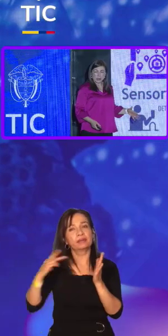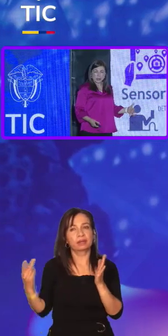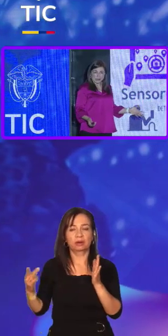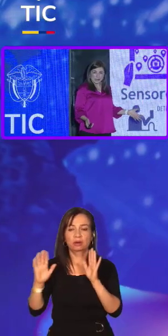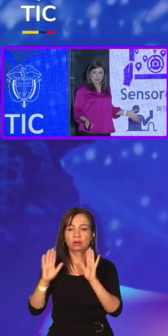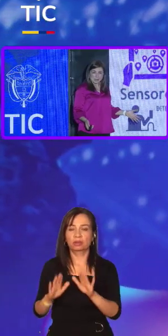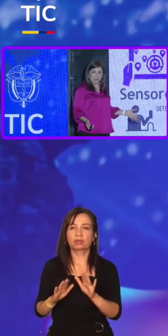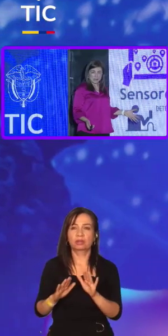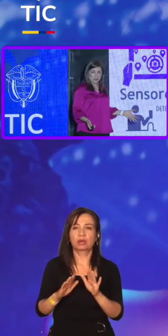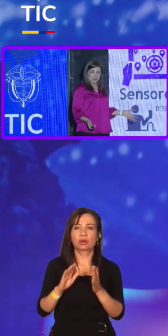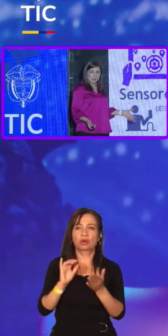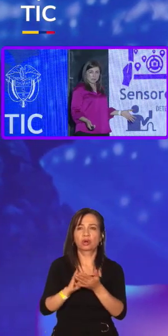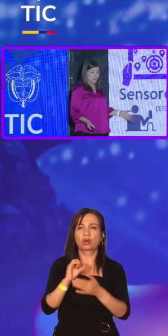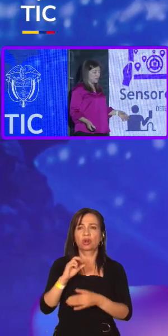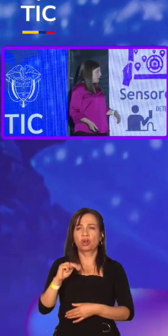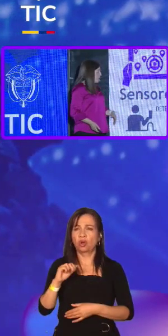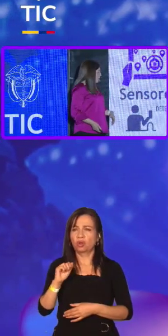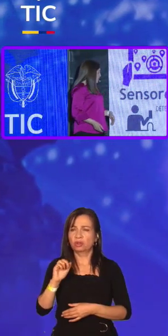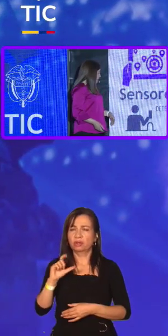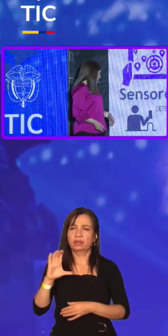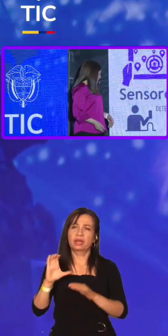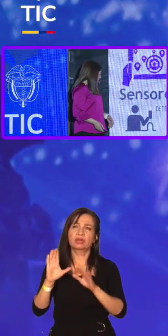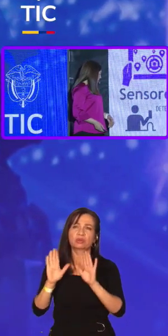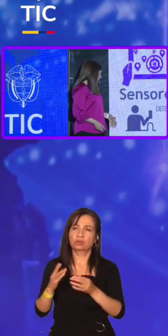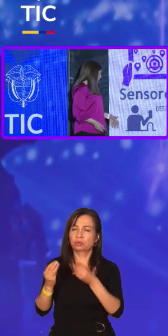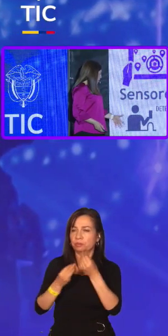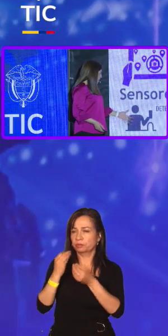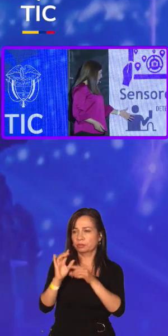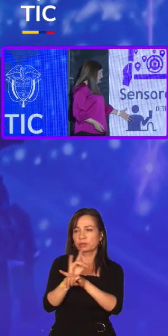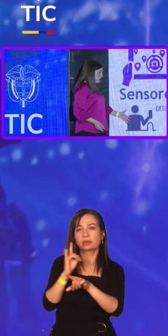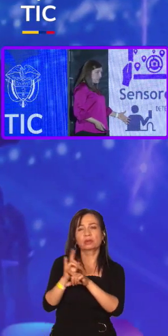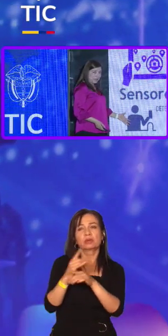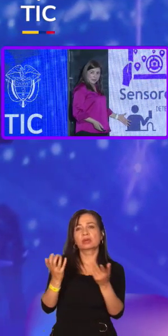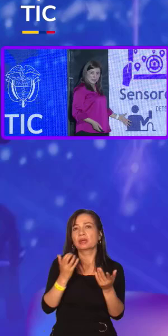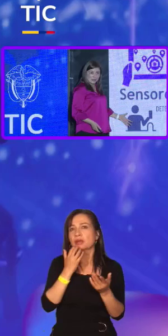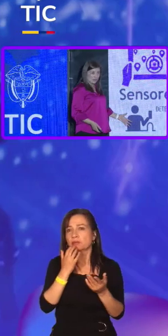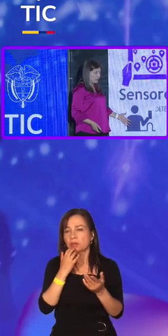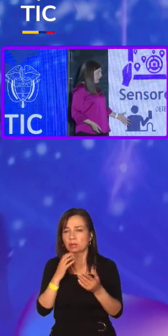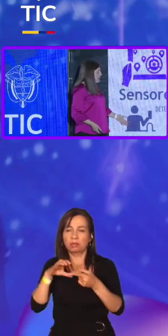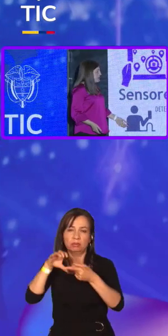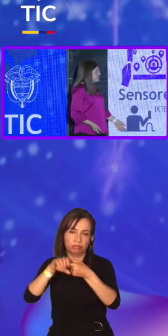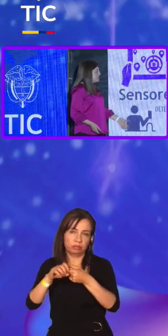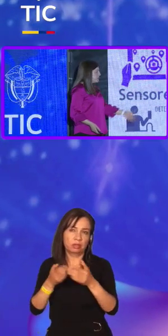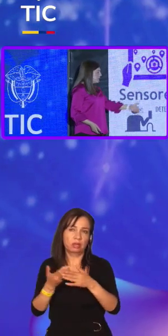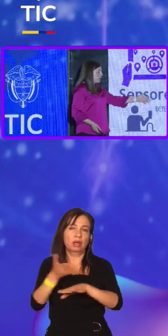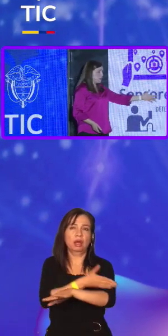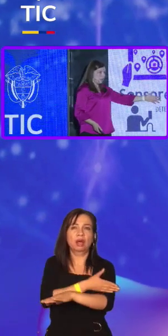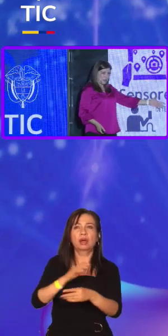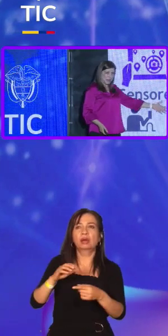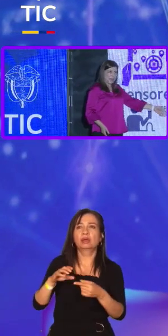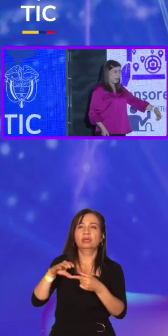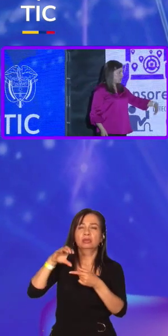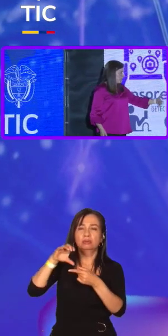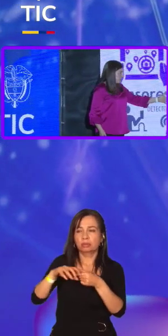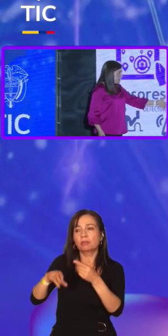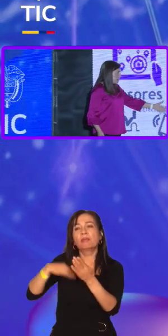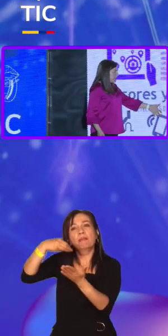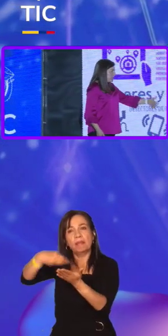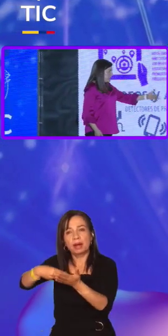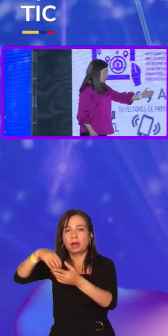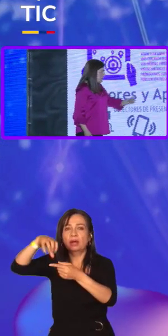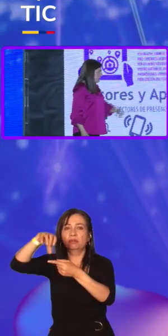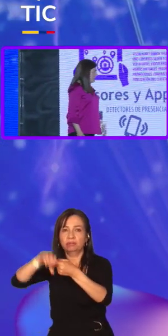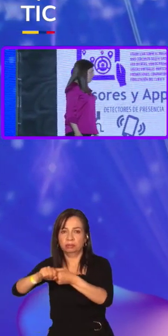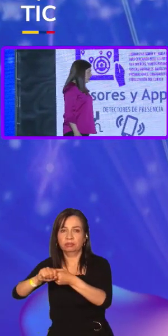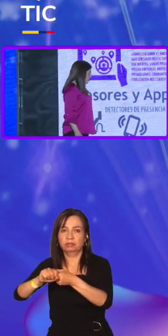tecnología contactless, ¿verdad? Que puedo utilizarlo, por ejemplo, para hacer check-in contactless, ¿verdad? Para pagar,